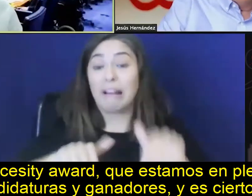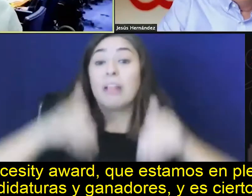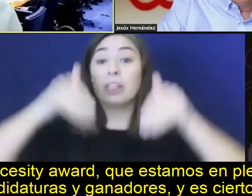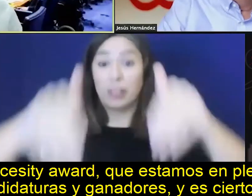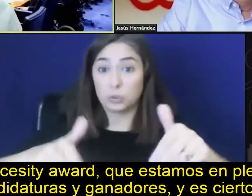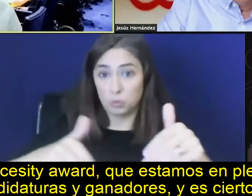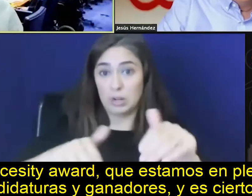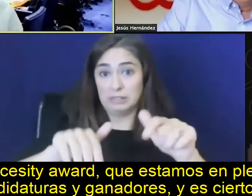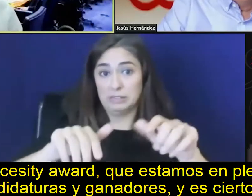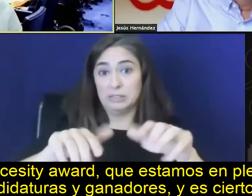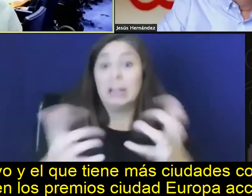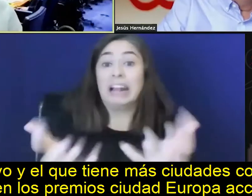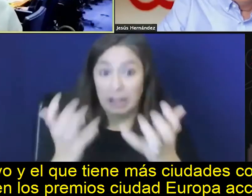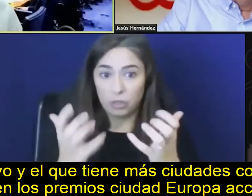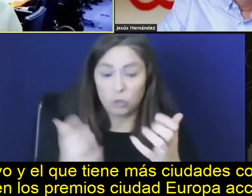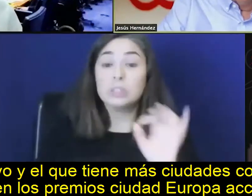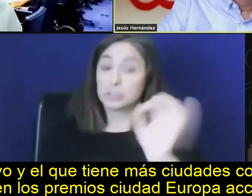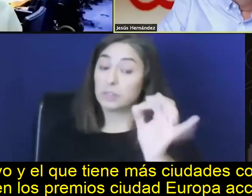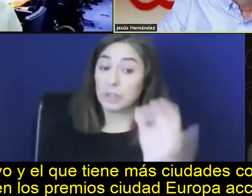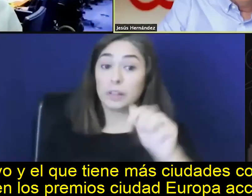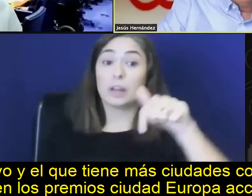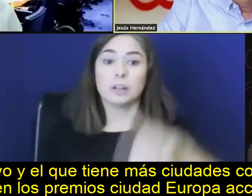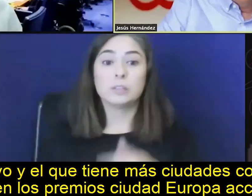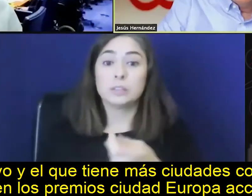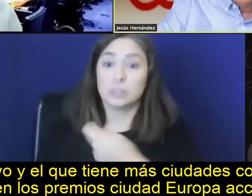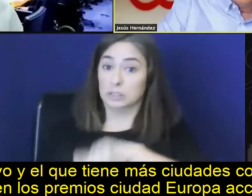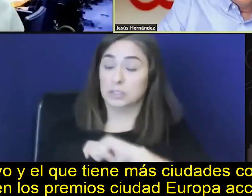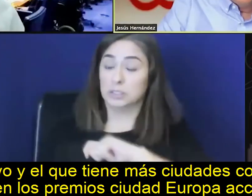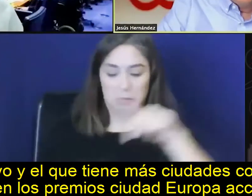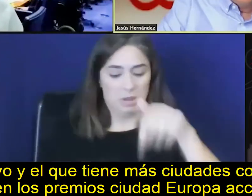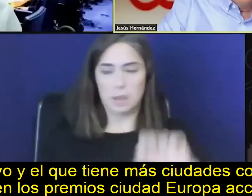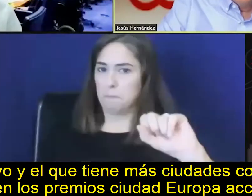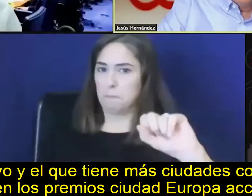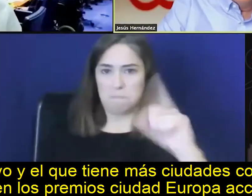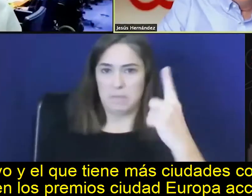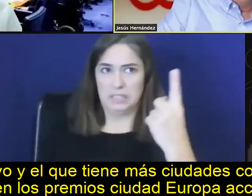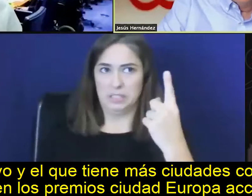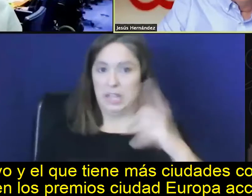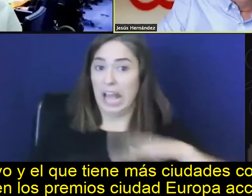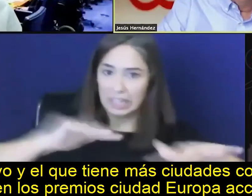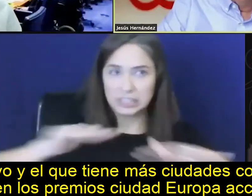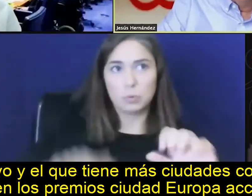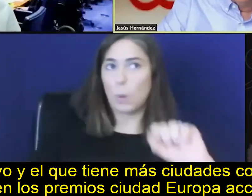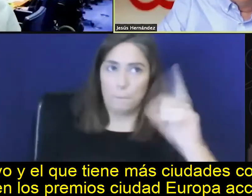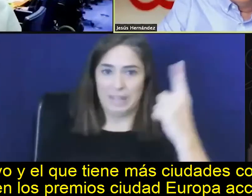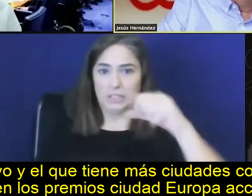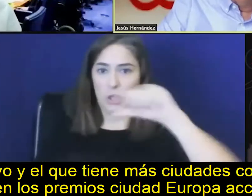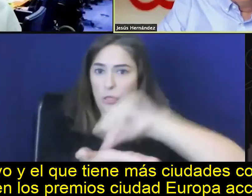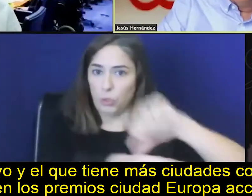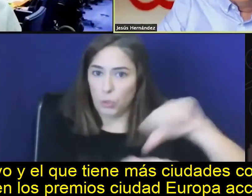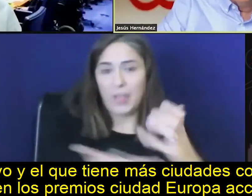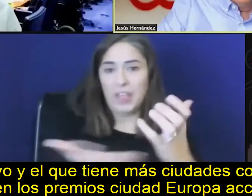Y sí es cierto que Ujú. España es el país más activo y el que tiene más ciudades como